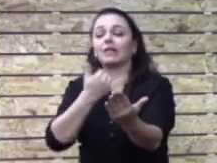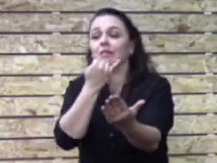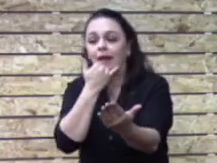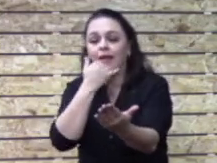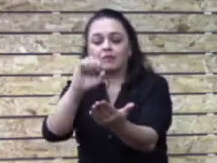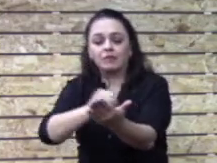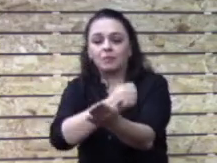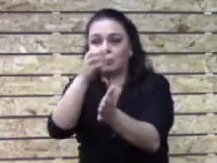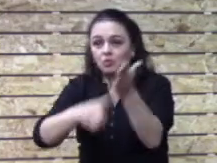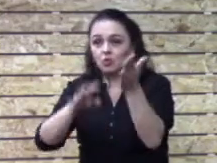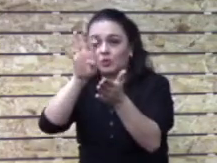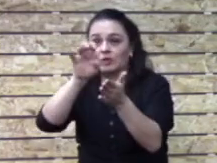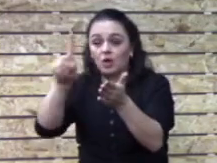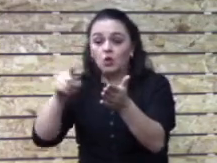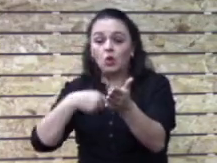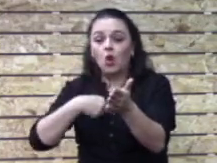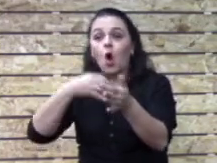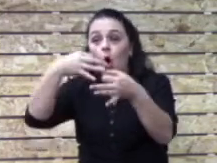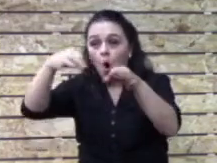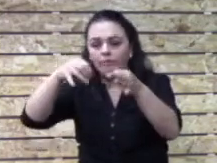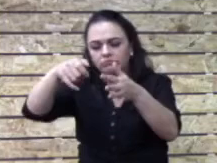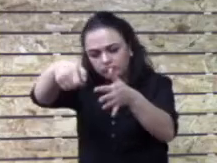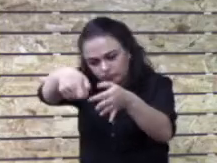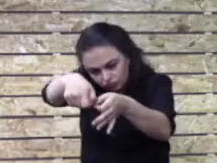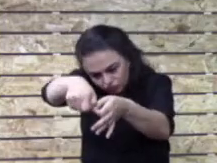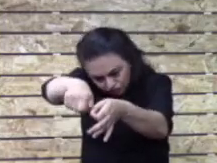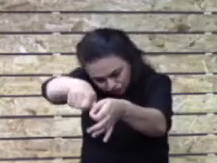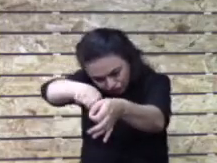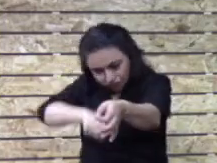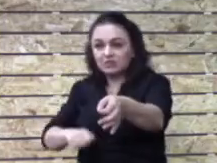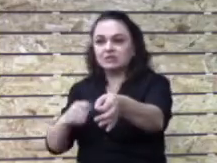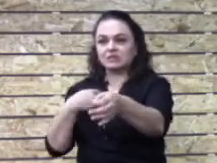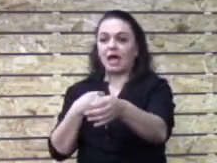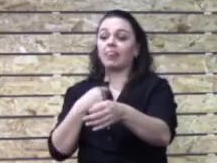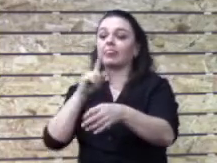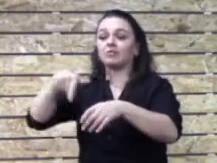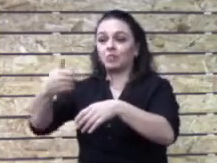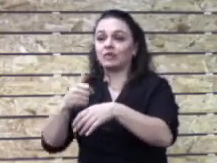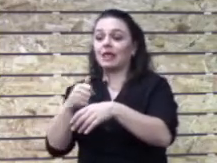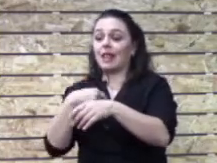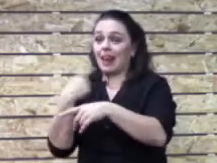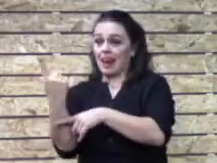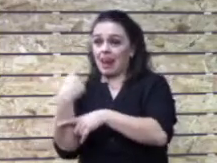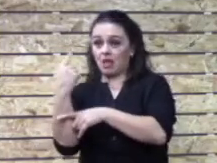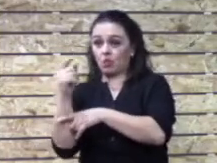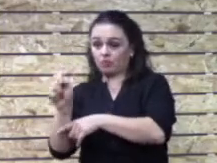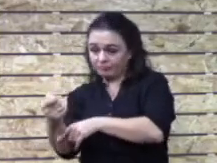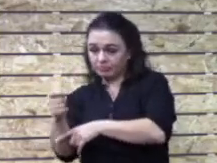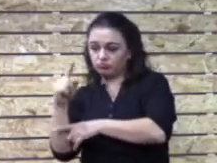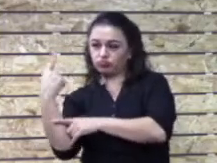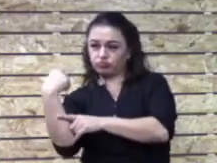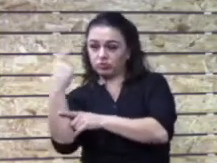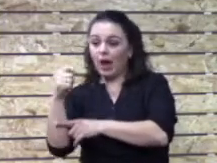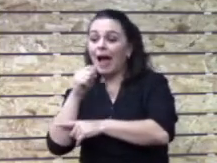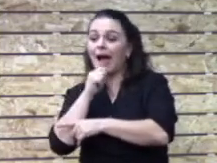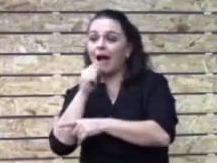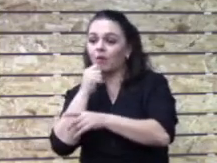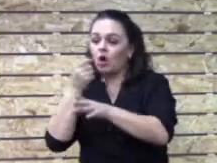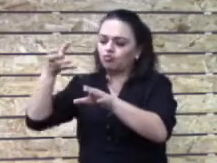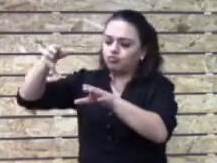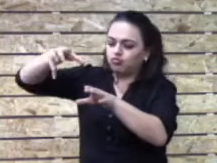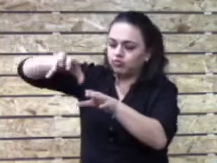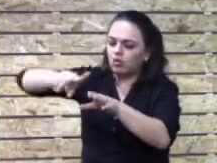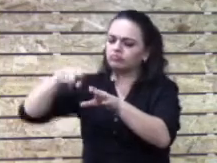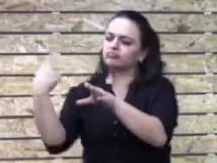la Biblia, meterla en una licuadora con agua, hacer un jugo y tomarse el Salmo número